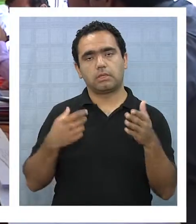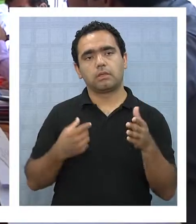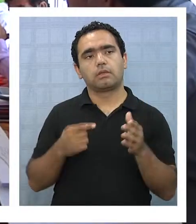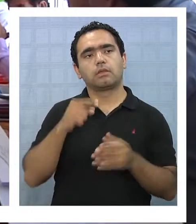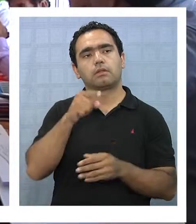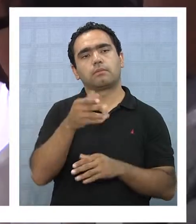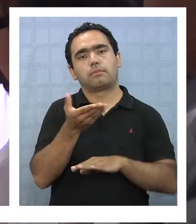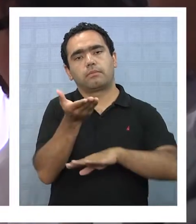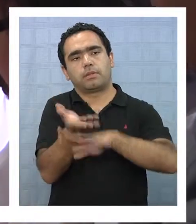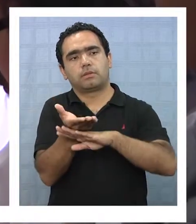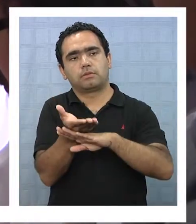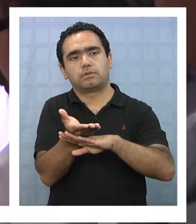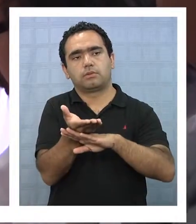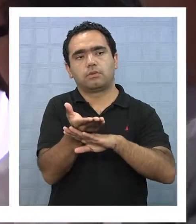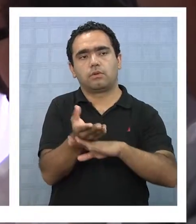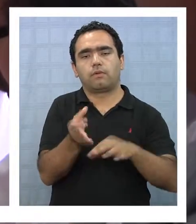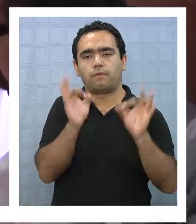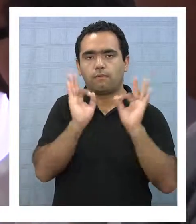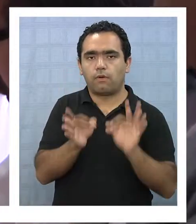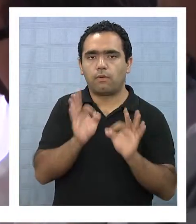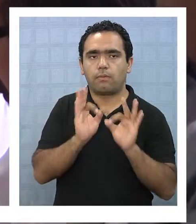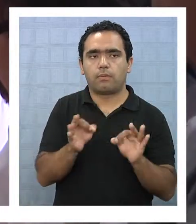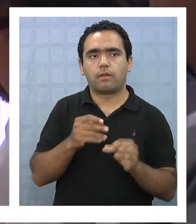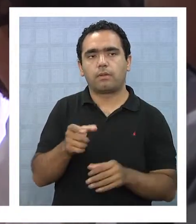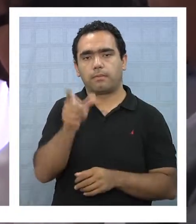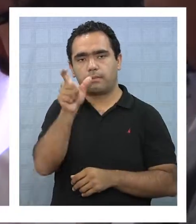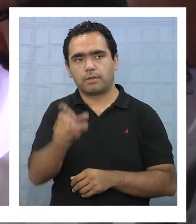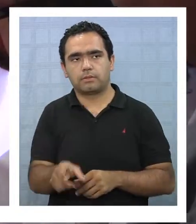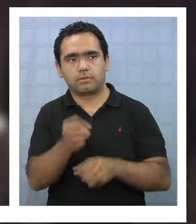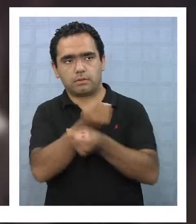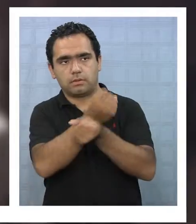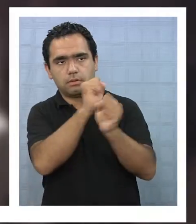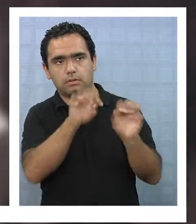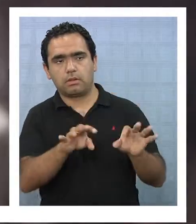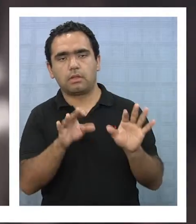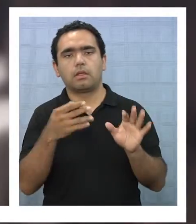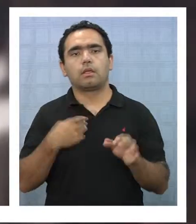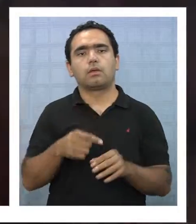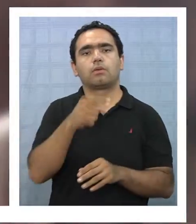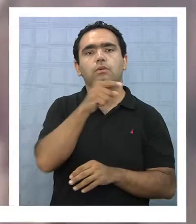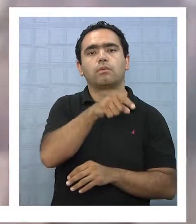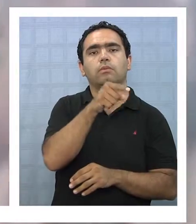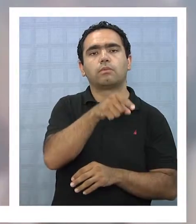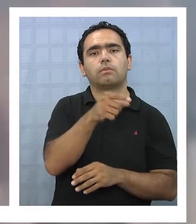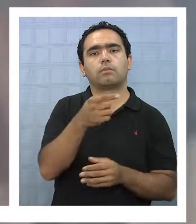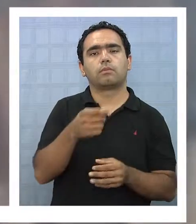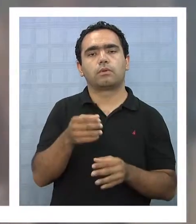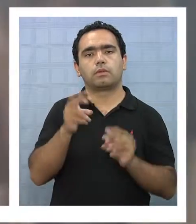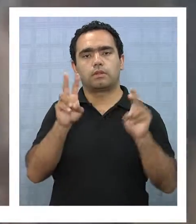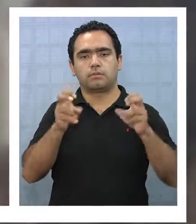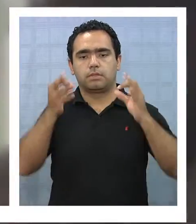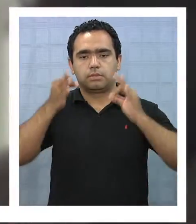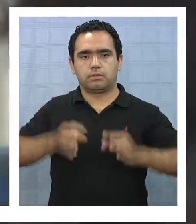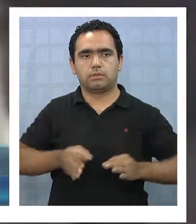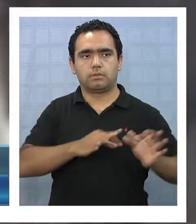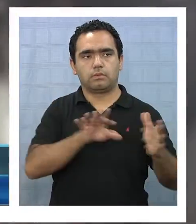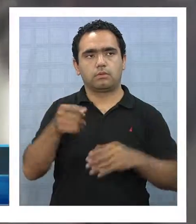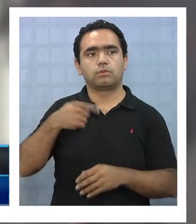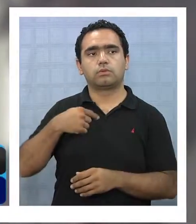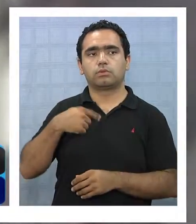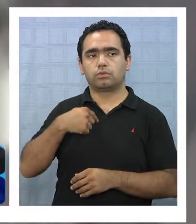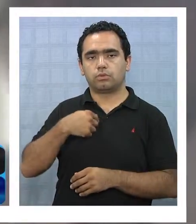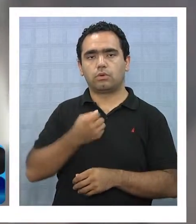posibilidad de realizar una petición formal a sus pares, en donde renunció a la Comisión de Seguridad Ciudadana de la Comuna. Por eso